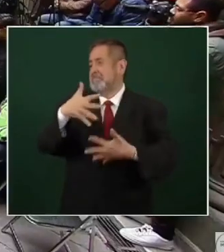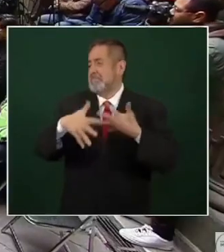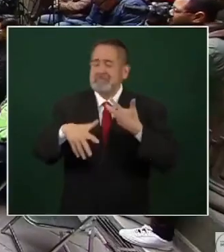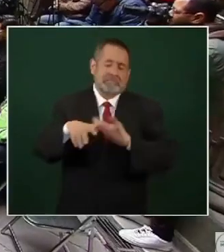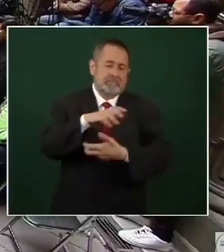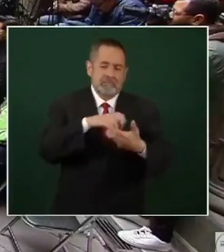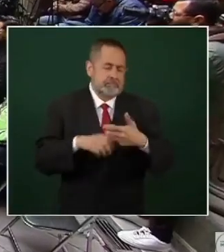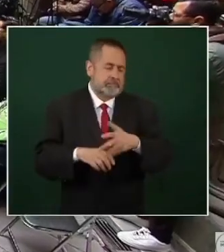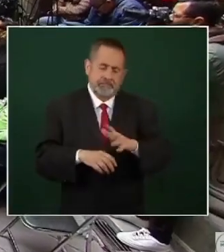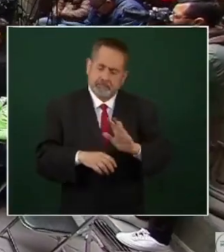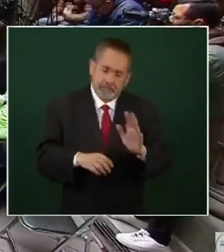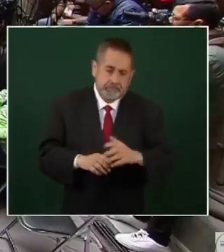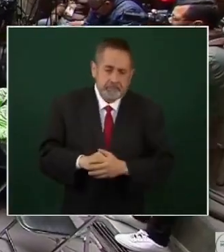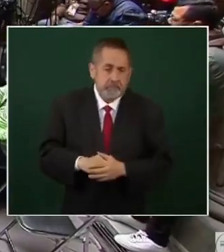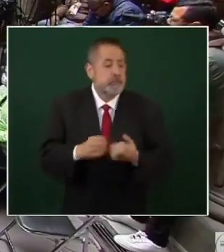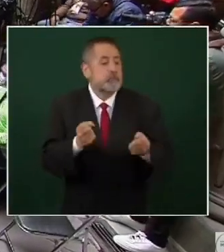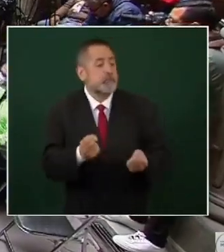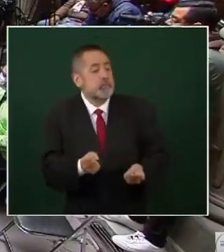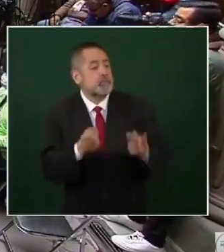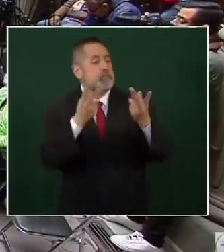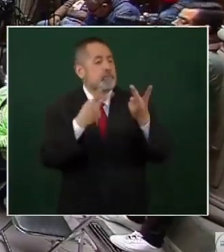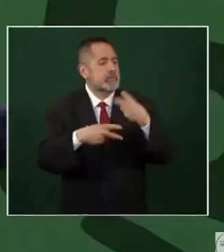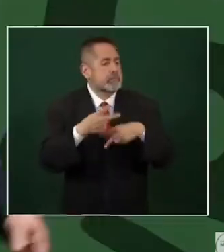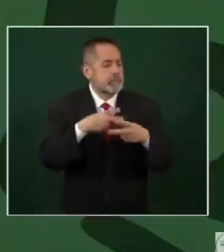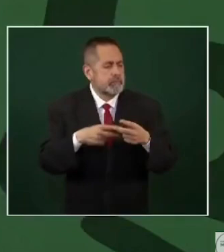Entonces, no es cuántos